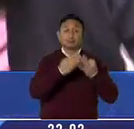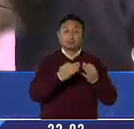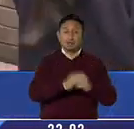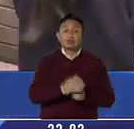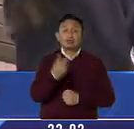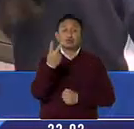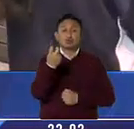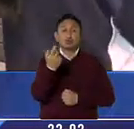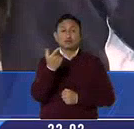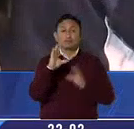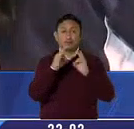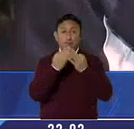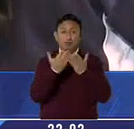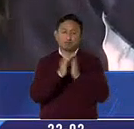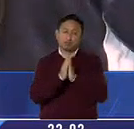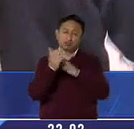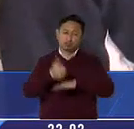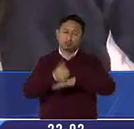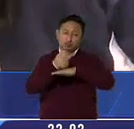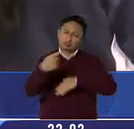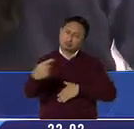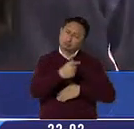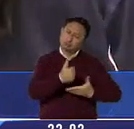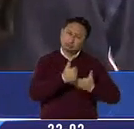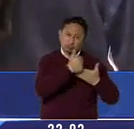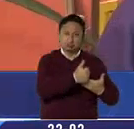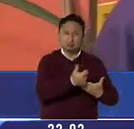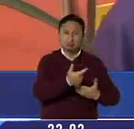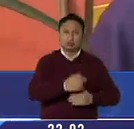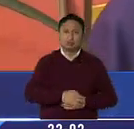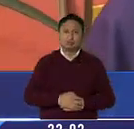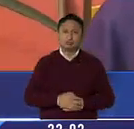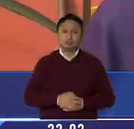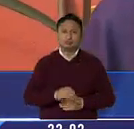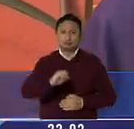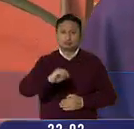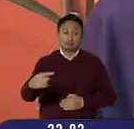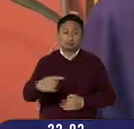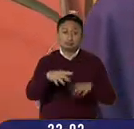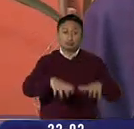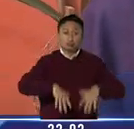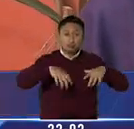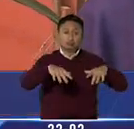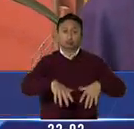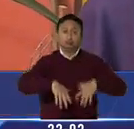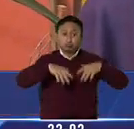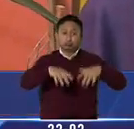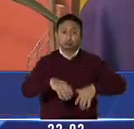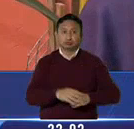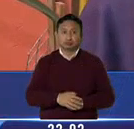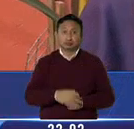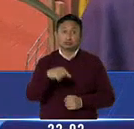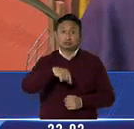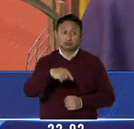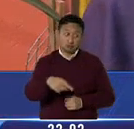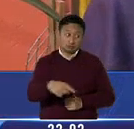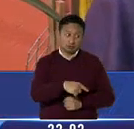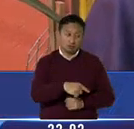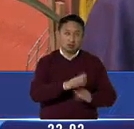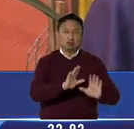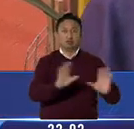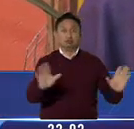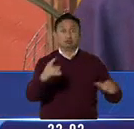que exhortaron a las autoridades a que tomen cartas en el asunto. Sí, pero un perro pitbull, dando gracias a Dios, desgracia con felicidad,